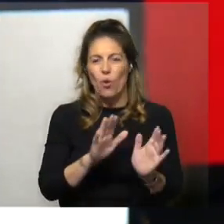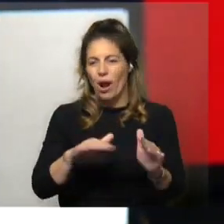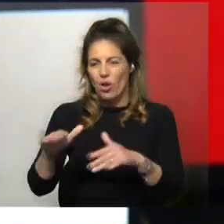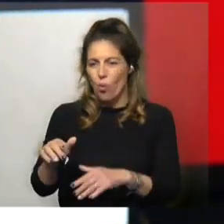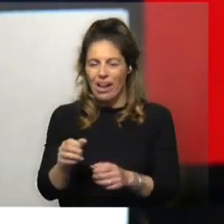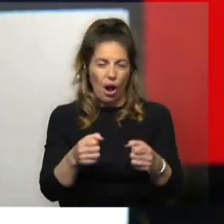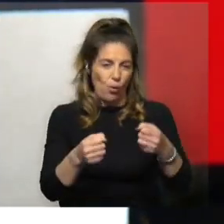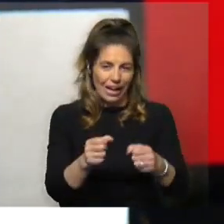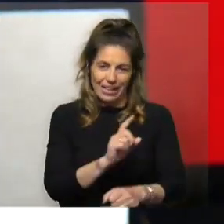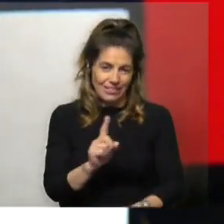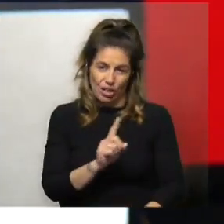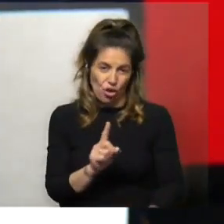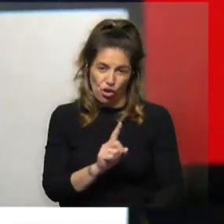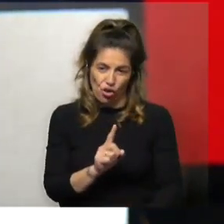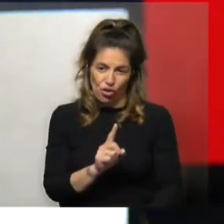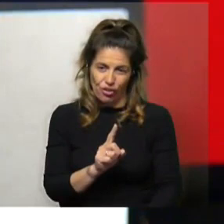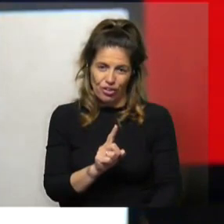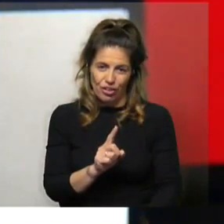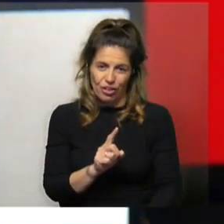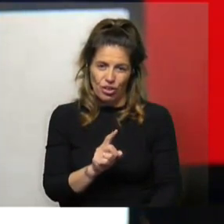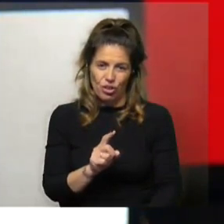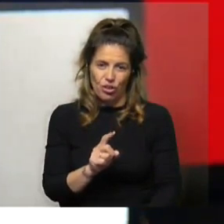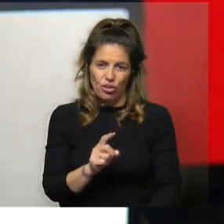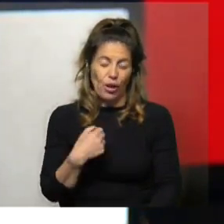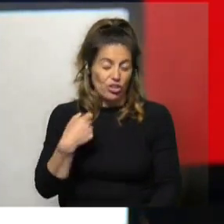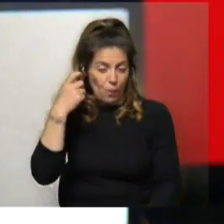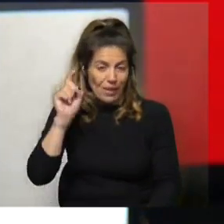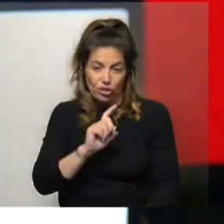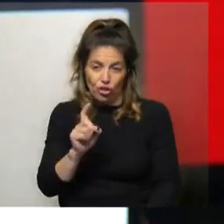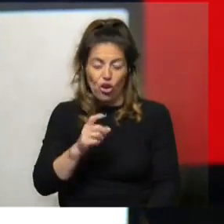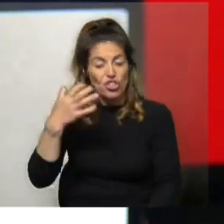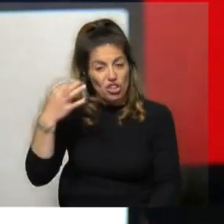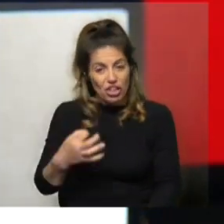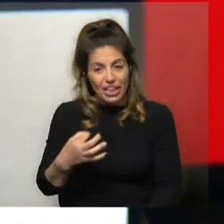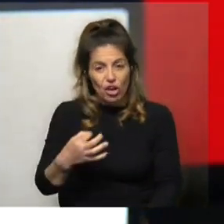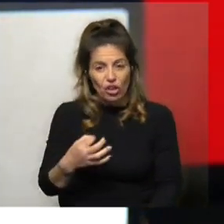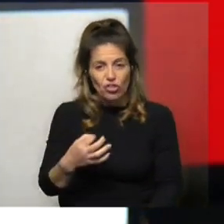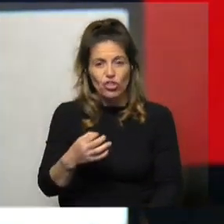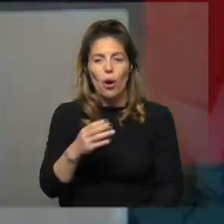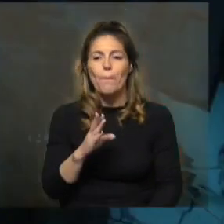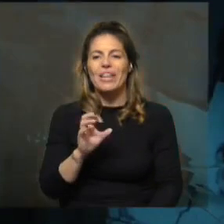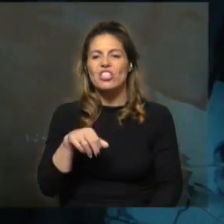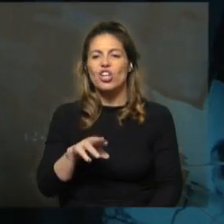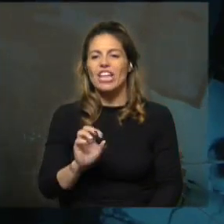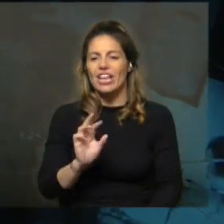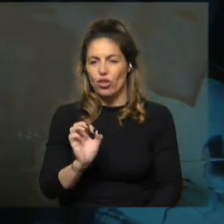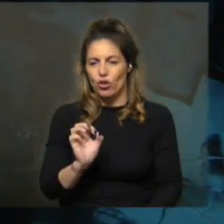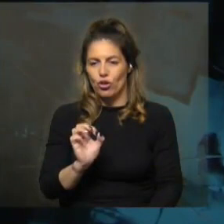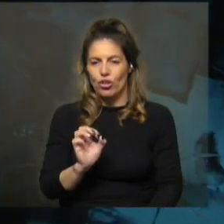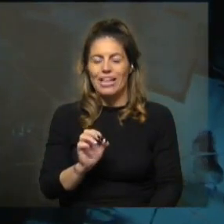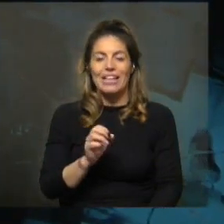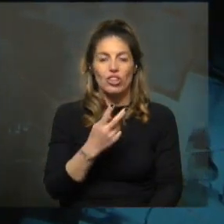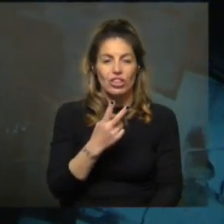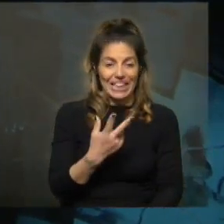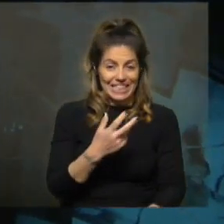definición de la vida real no es algo que yo invento yo Considero que estuvimos prisioneros no hay dudas TR años entre los dos y los